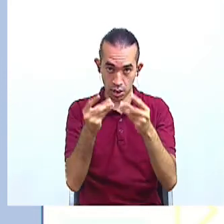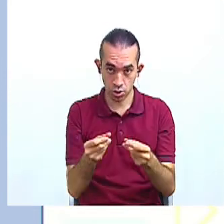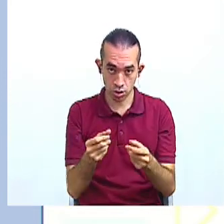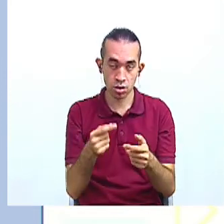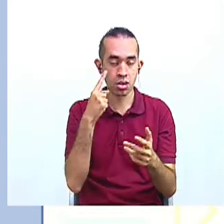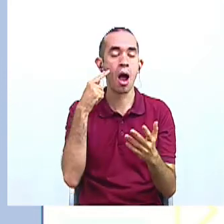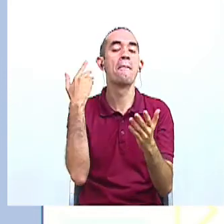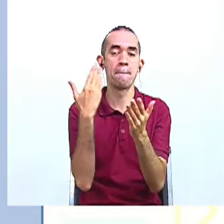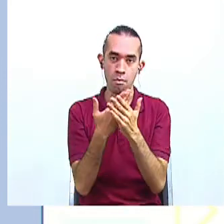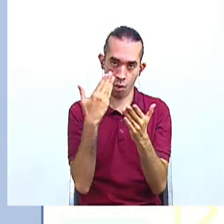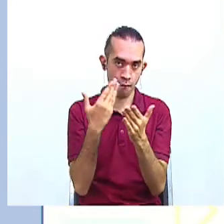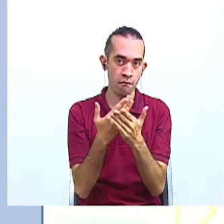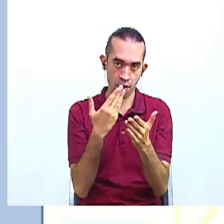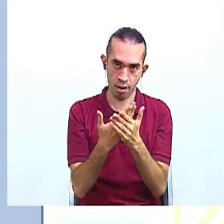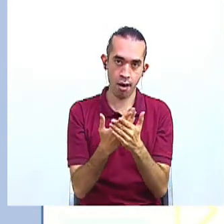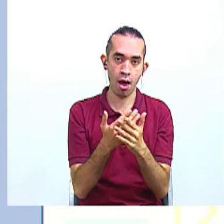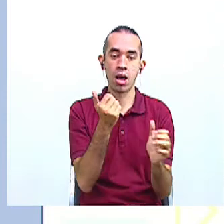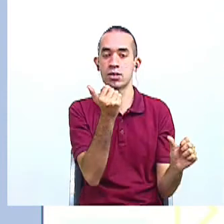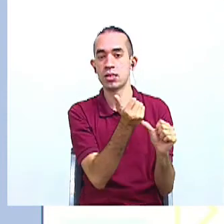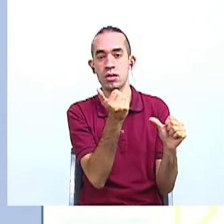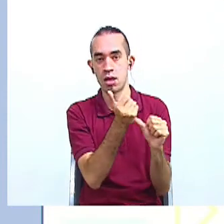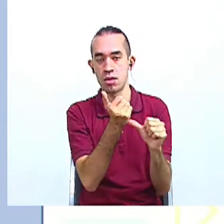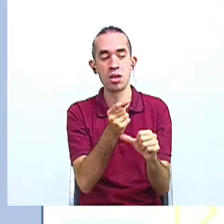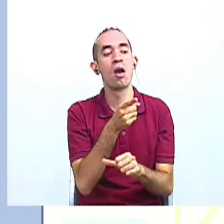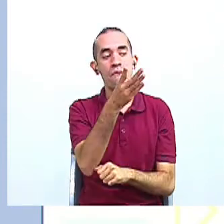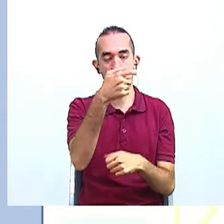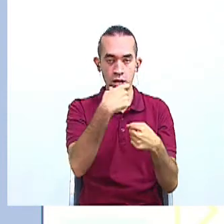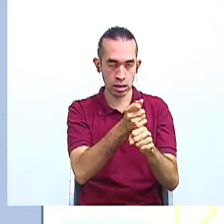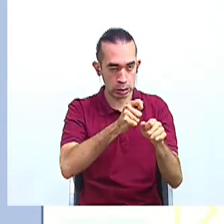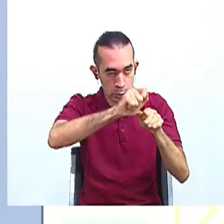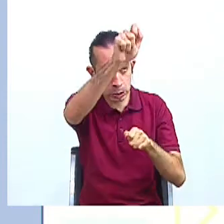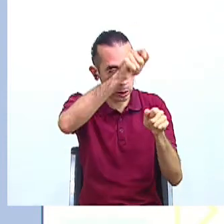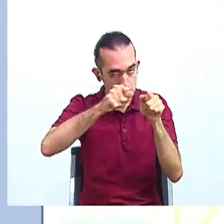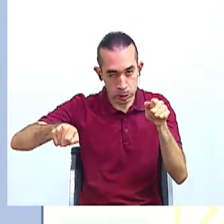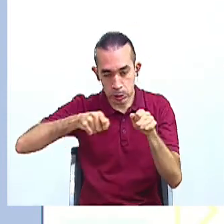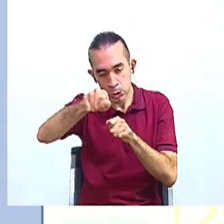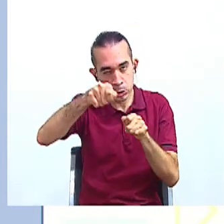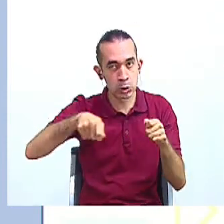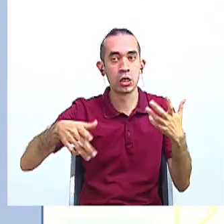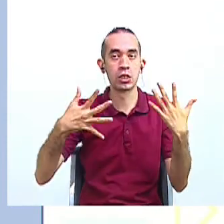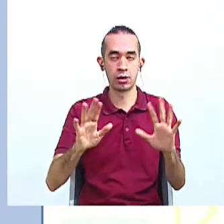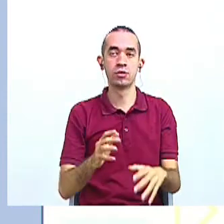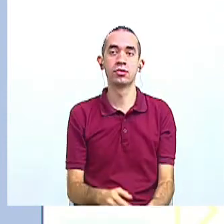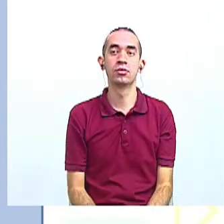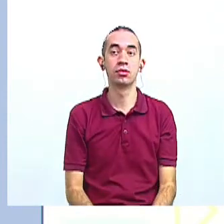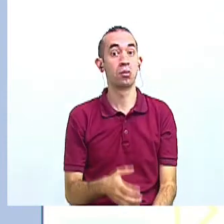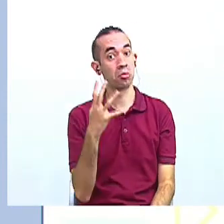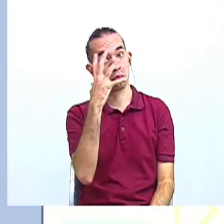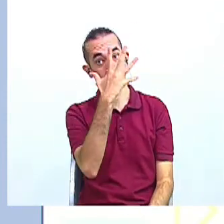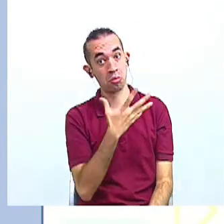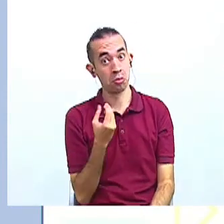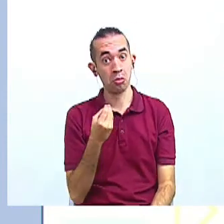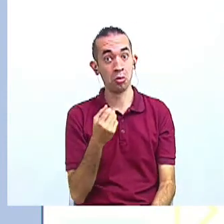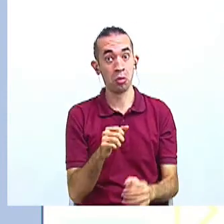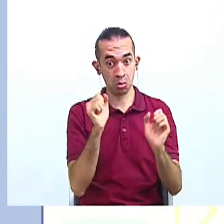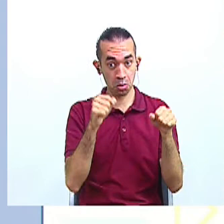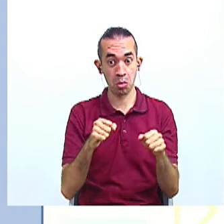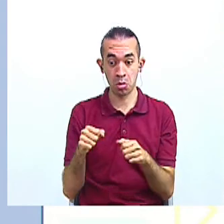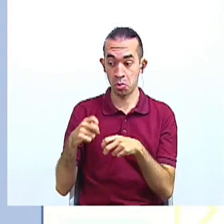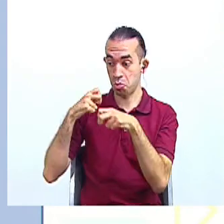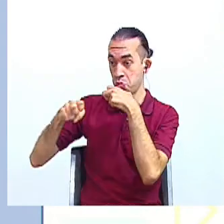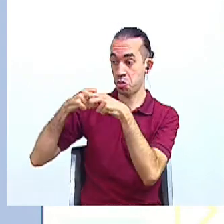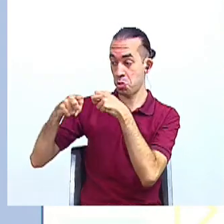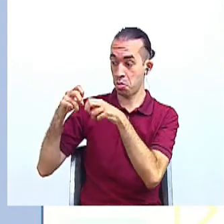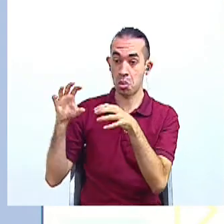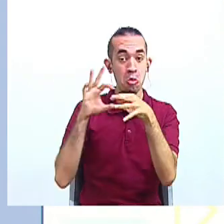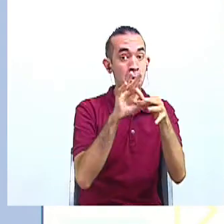pudimos verificar con nuestro asistente, que se dio la tarea de medir. Entonces, qué bonito es poder relacionar un problema